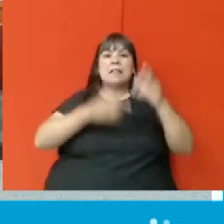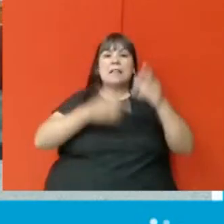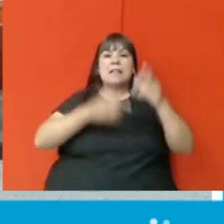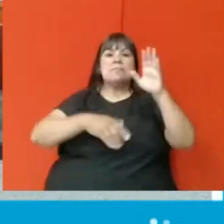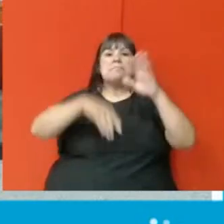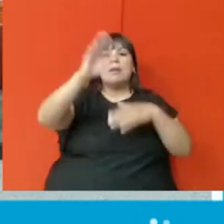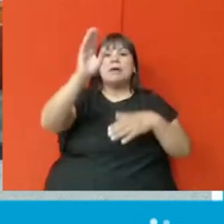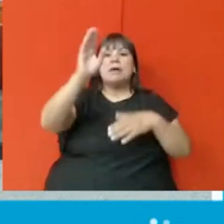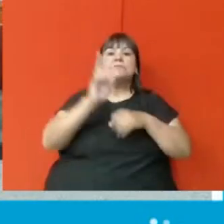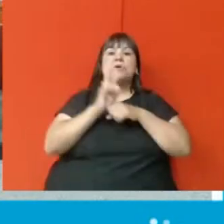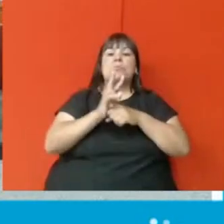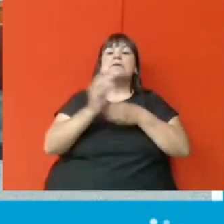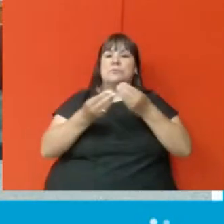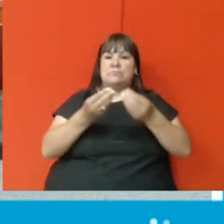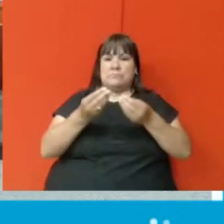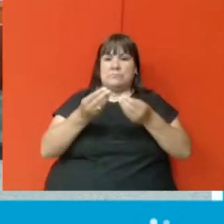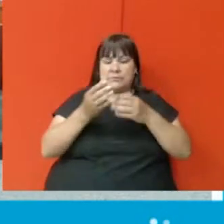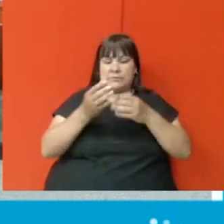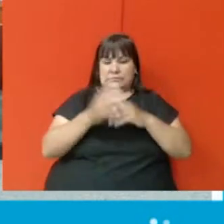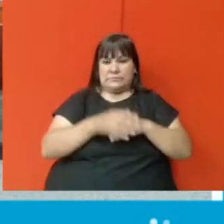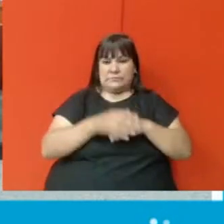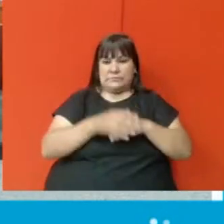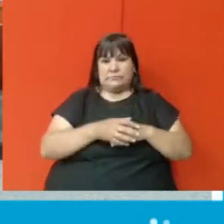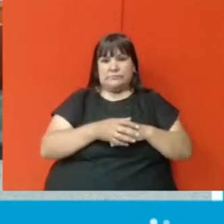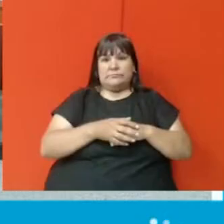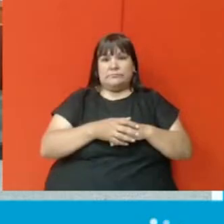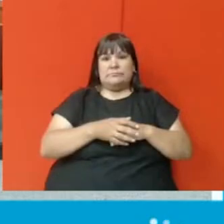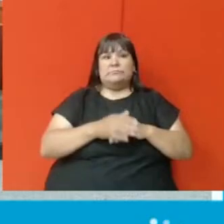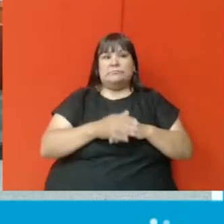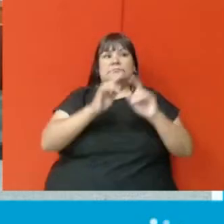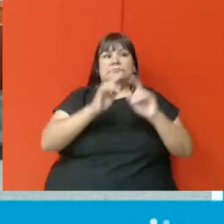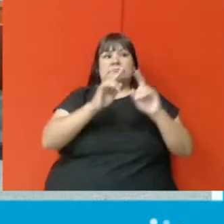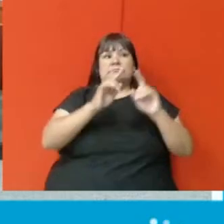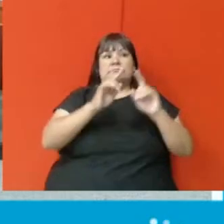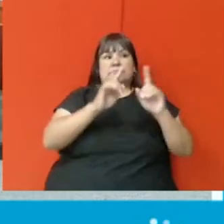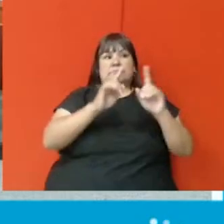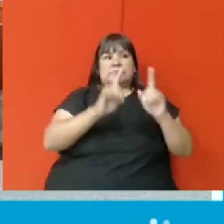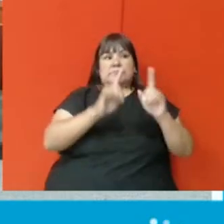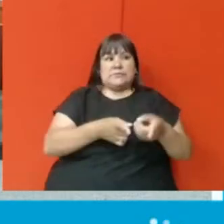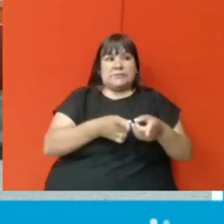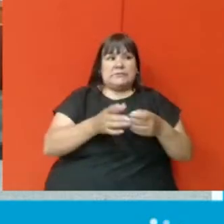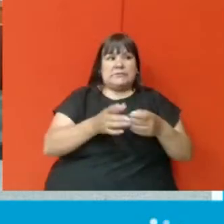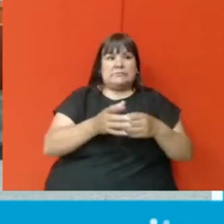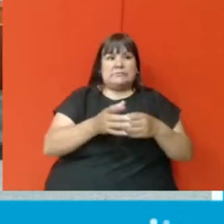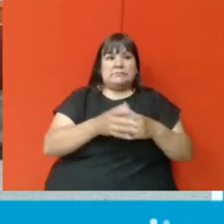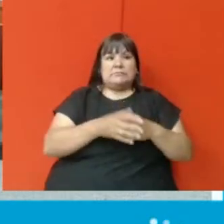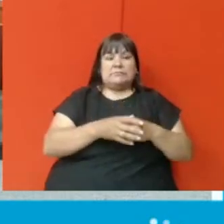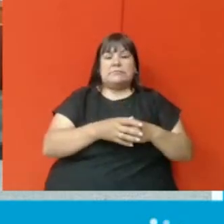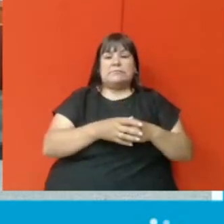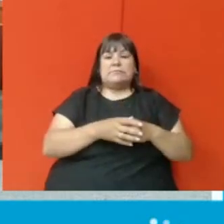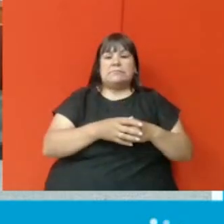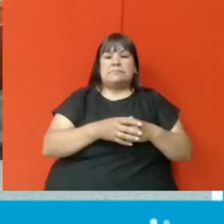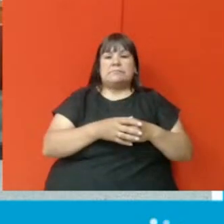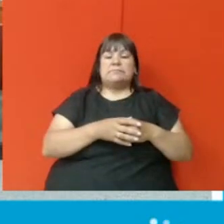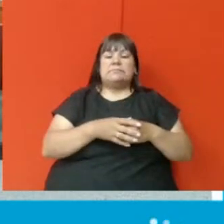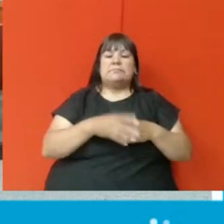de INPEA ante la ONU. Ella va a exponer sobre Rompiendo el Silencio, el maltrato y